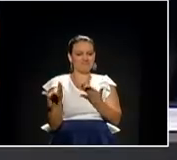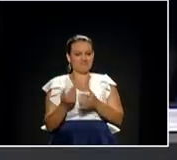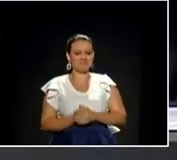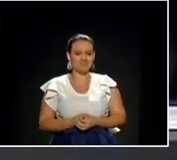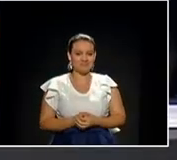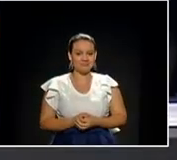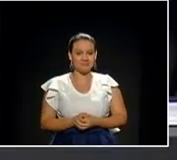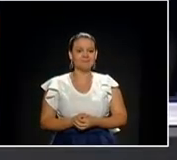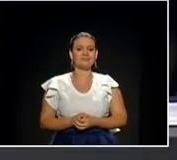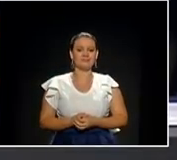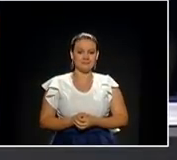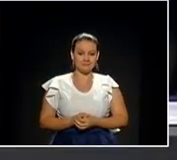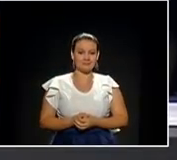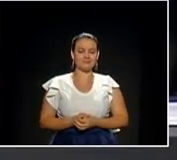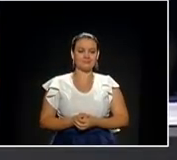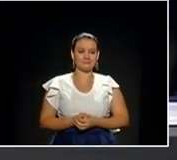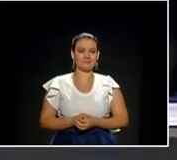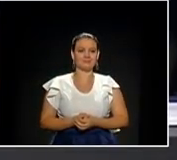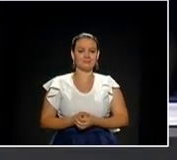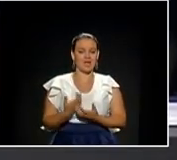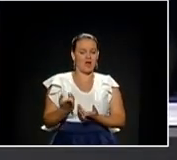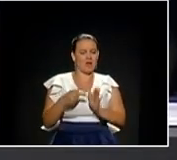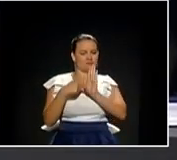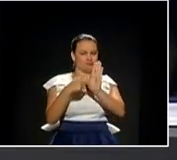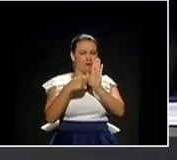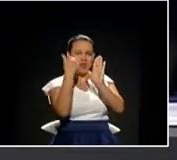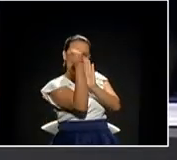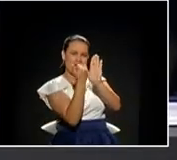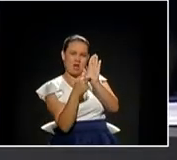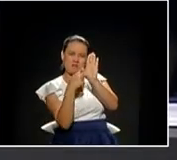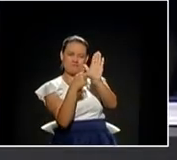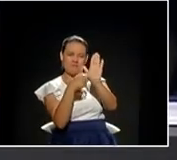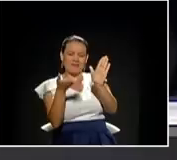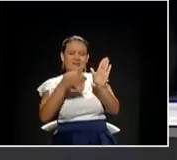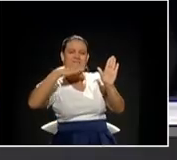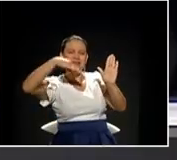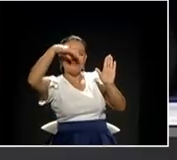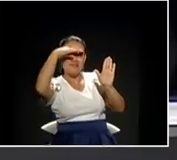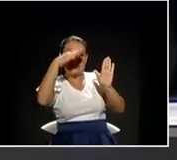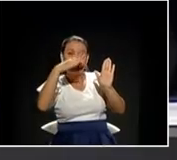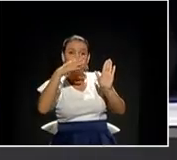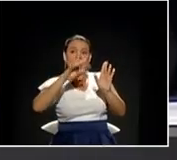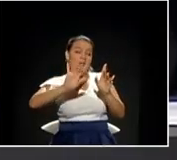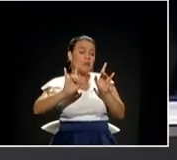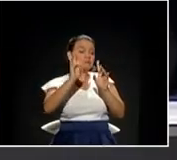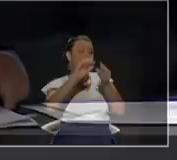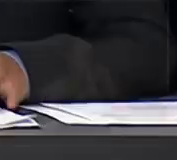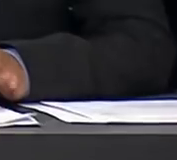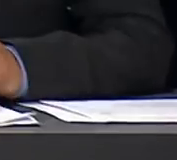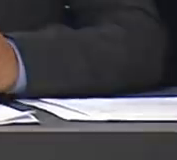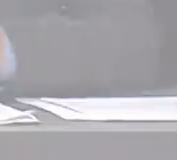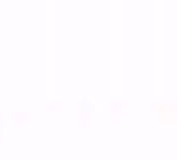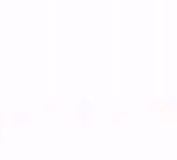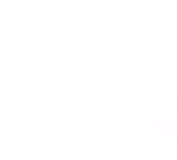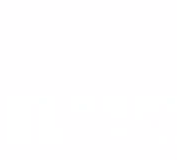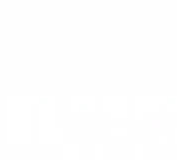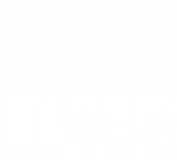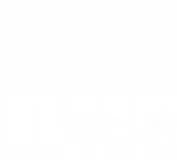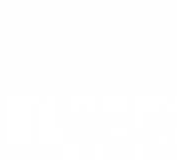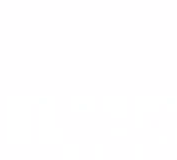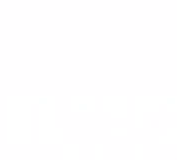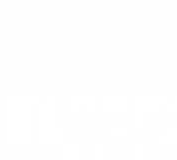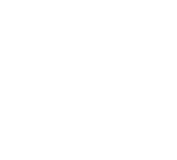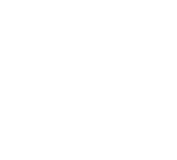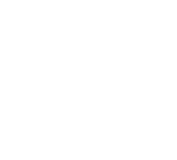presentarles a cada uno de ustedes otra vez una imagen de la pantalla de medellín de acuerdo con el número que le salga nosotros los preguntas les haremos una